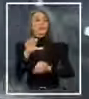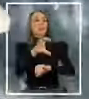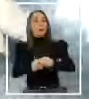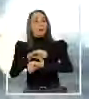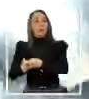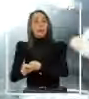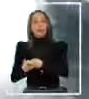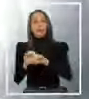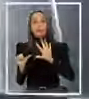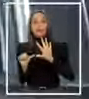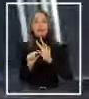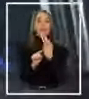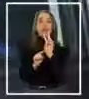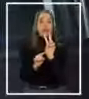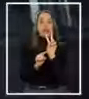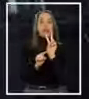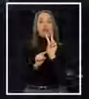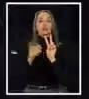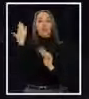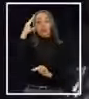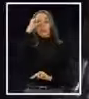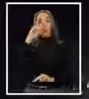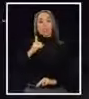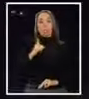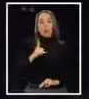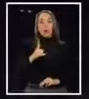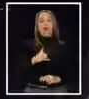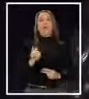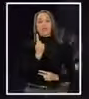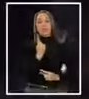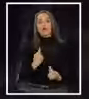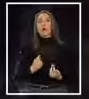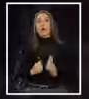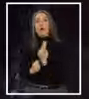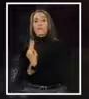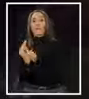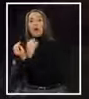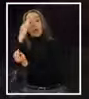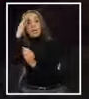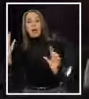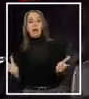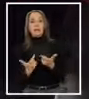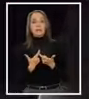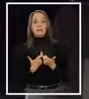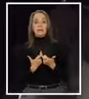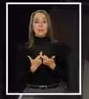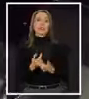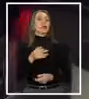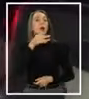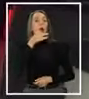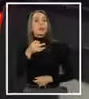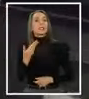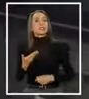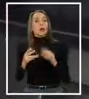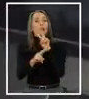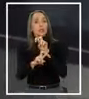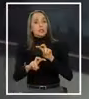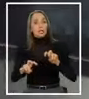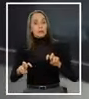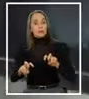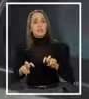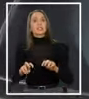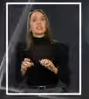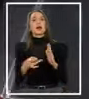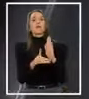detenidos. 2 de ellos se entregaron la noche del jueves a la policía. Le puedo decir genéricamente sí que ahí se está investigando un delito